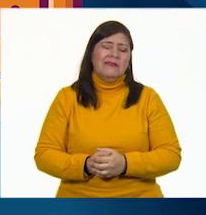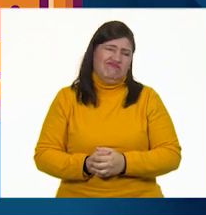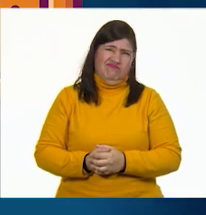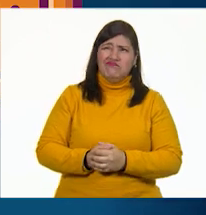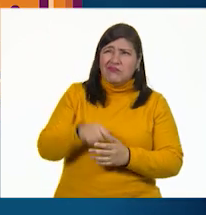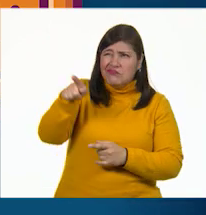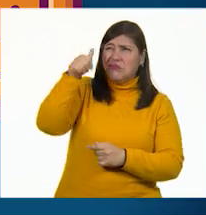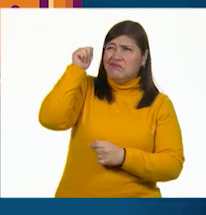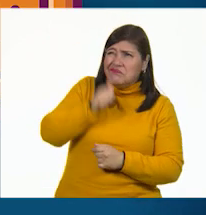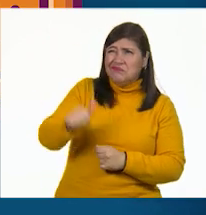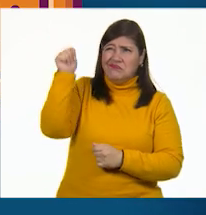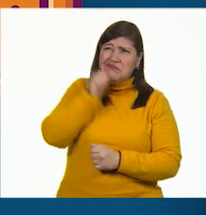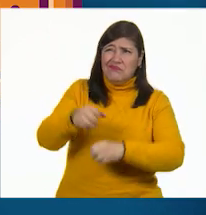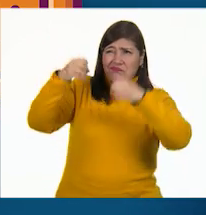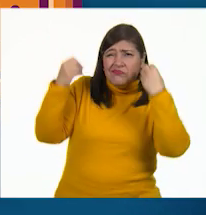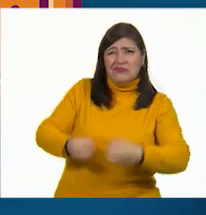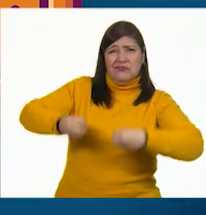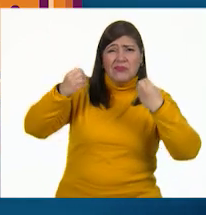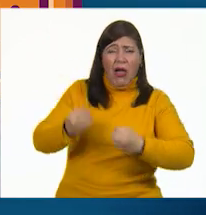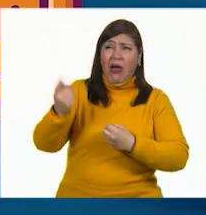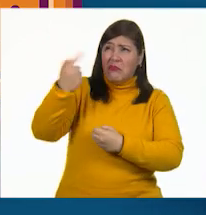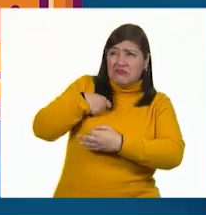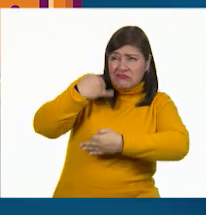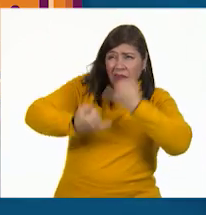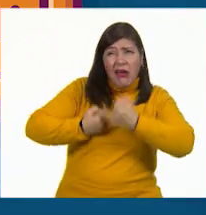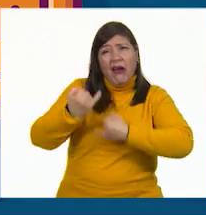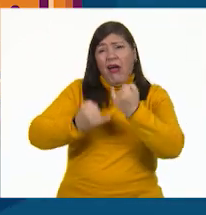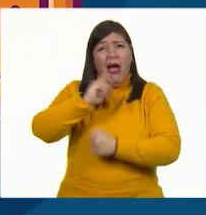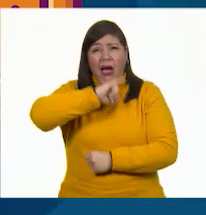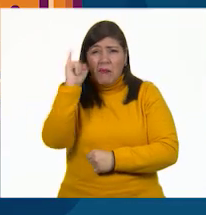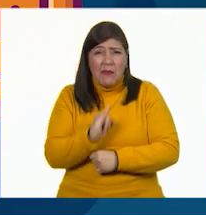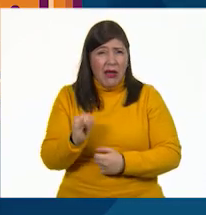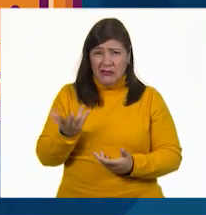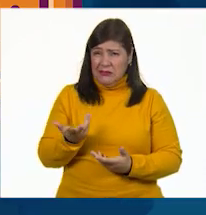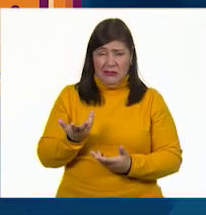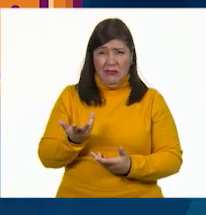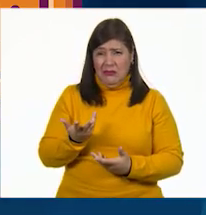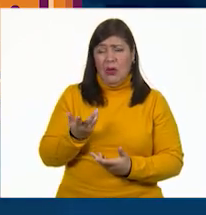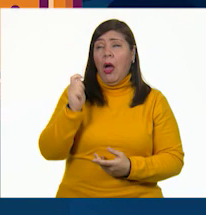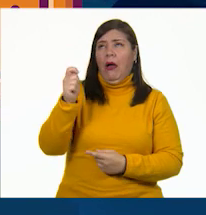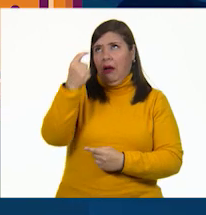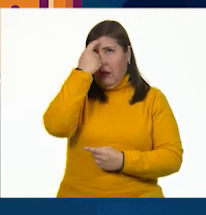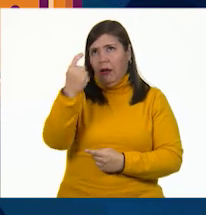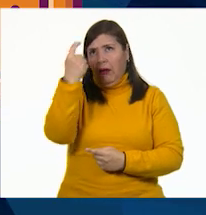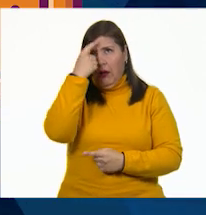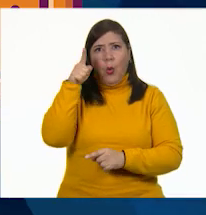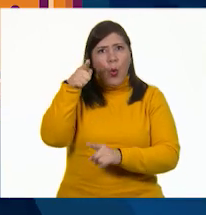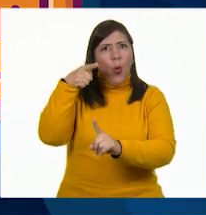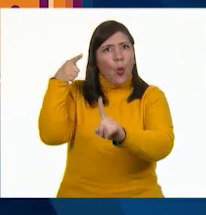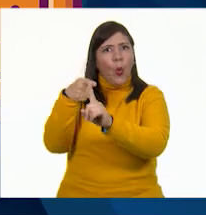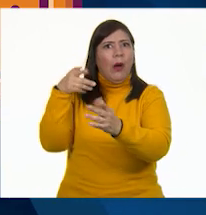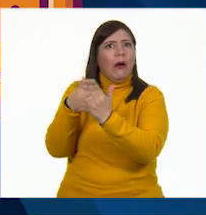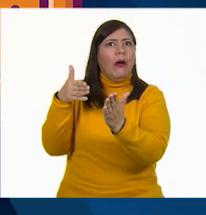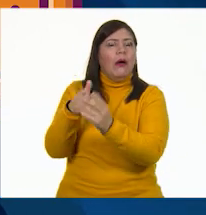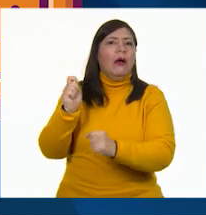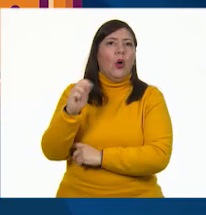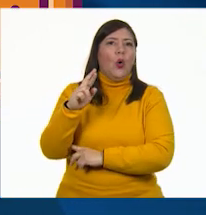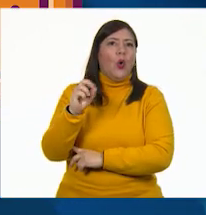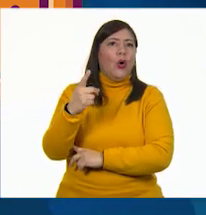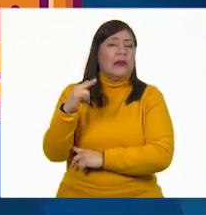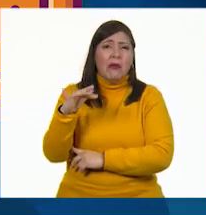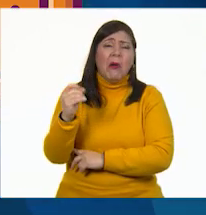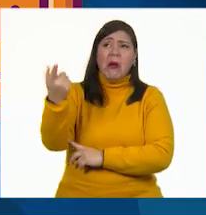Siempre estás ocupada. Nunca juegas conmigo. Todo es Rodrigo, Rodrigo, Rodrigo. Ya